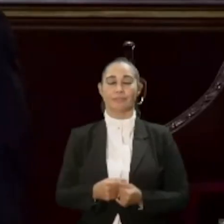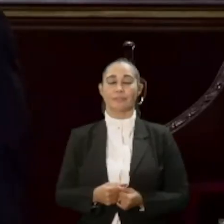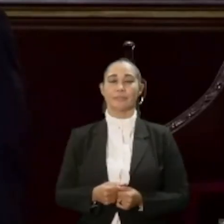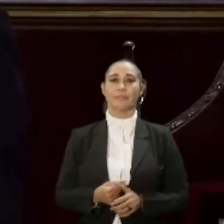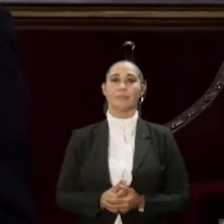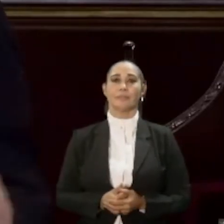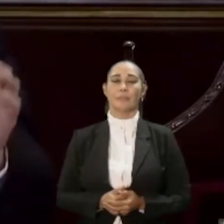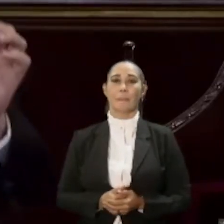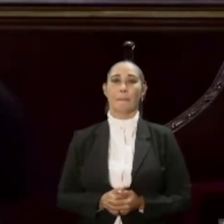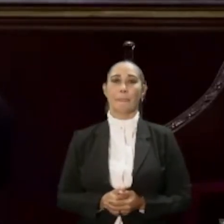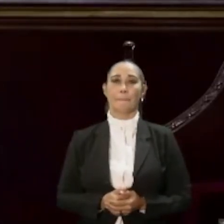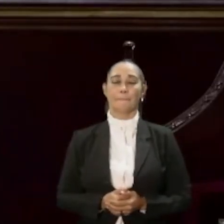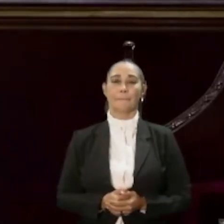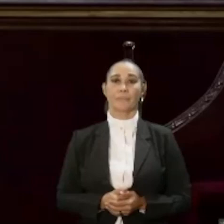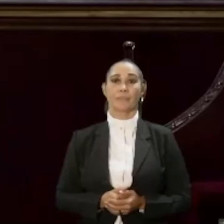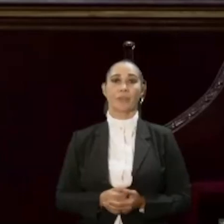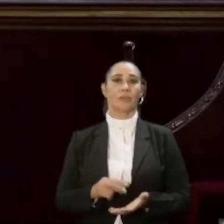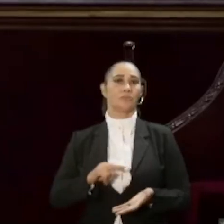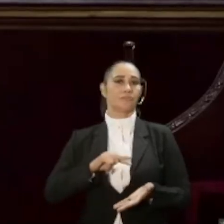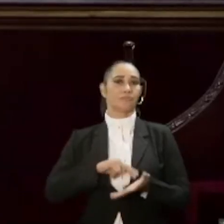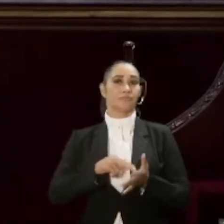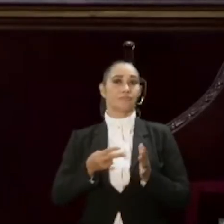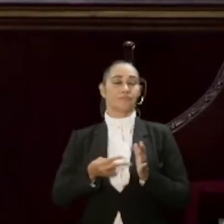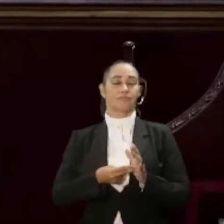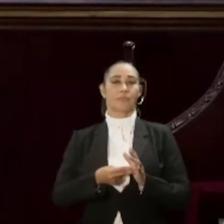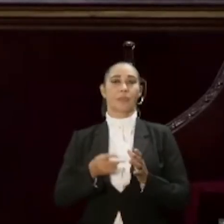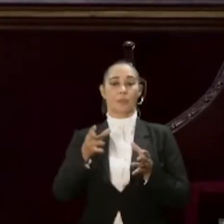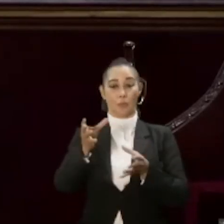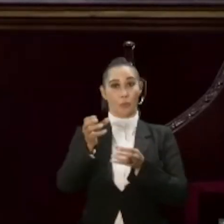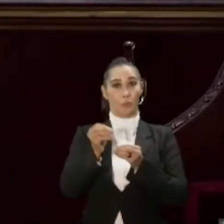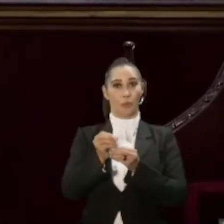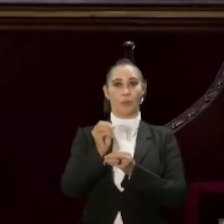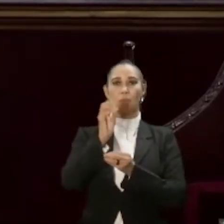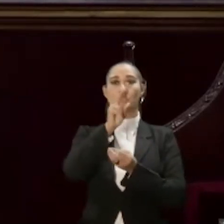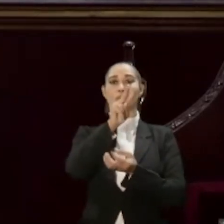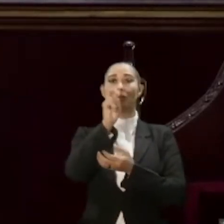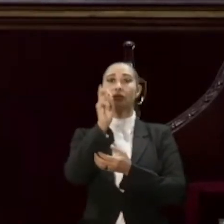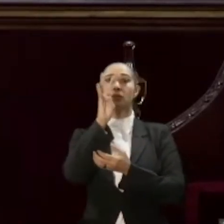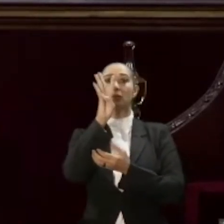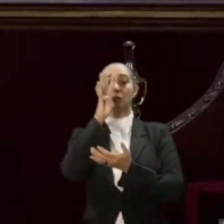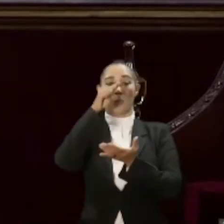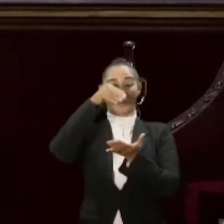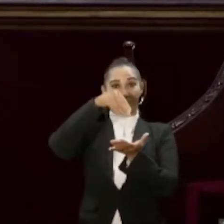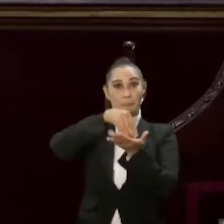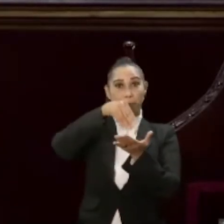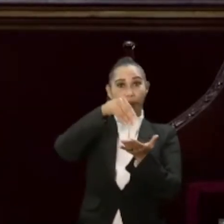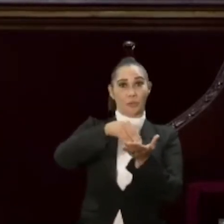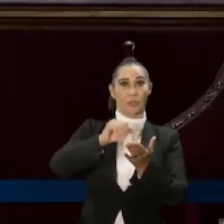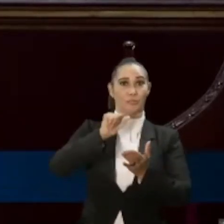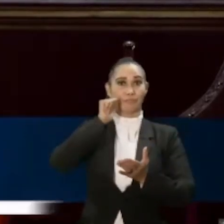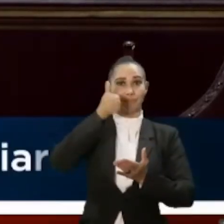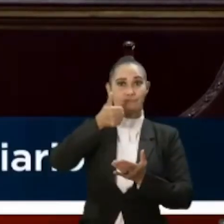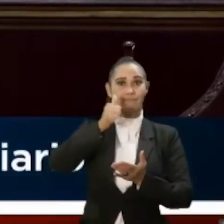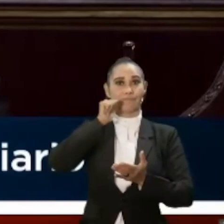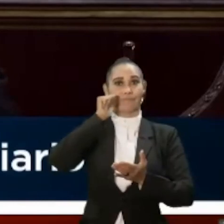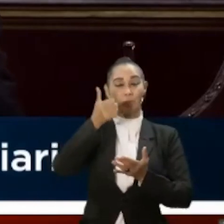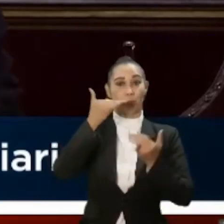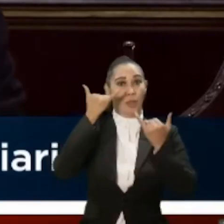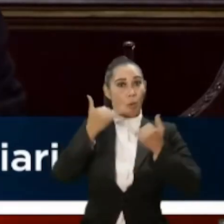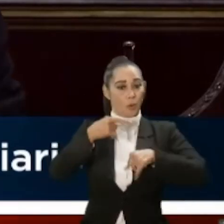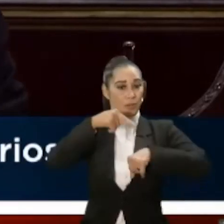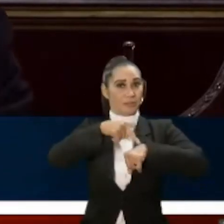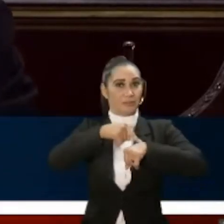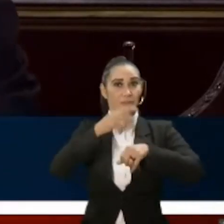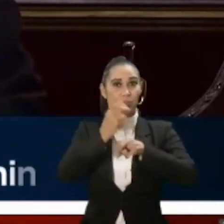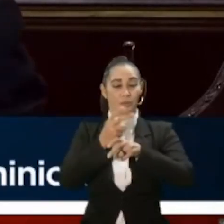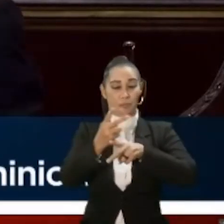decir, hemos destinado 240 millones de pesos diarios solo en esta crisis para